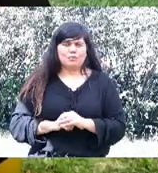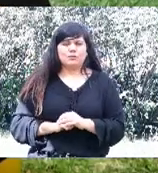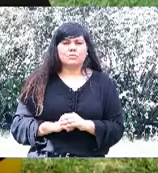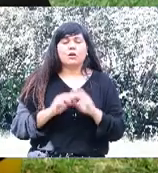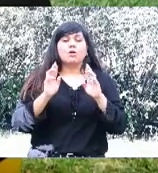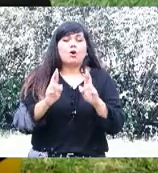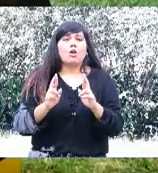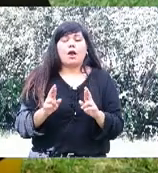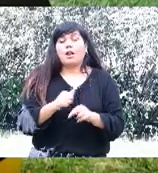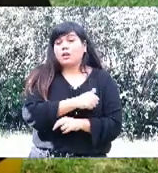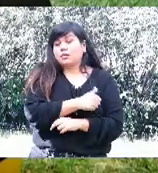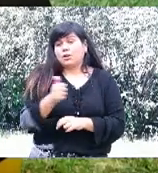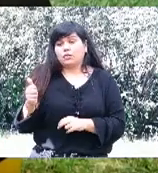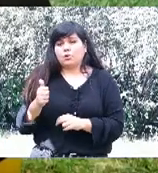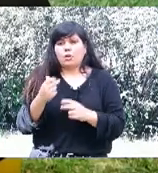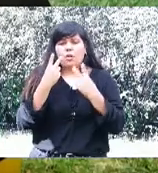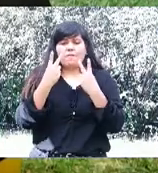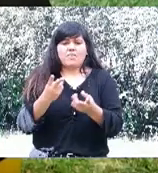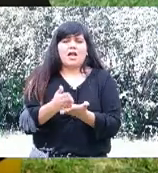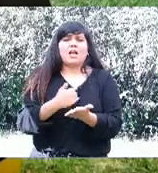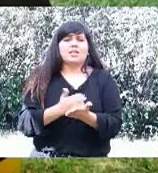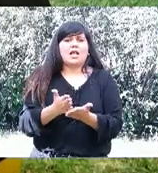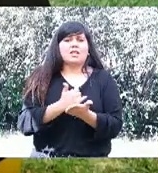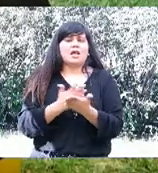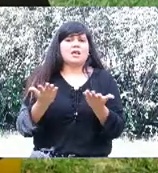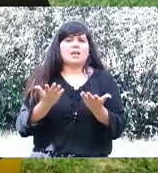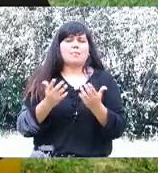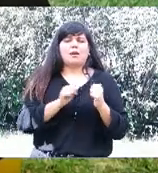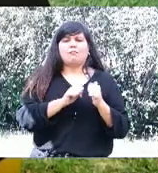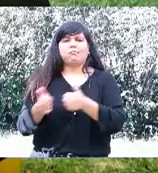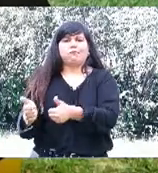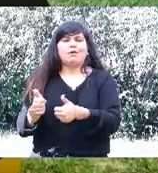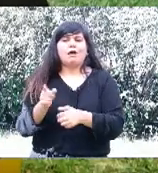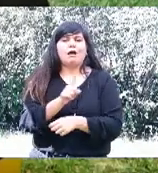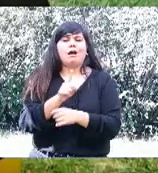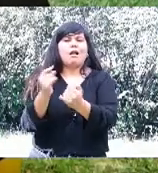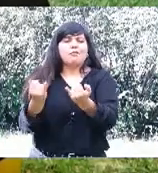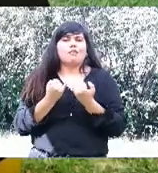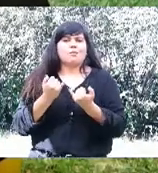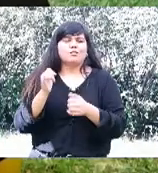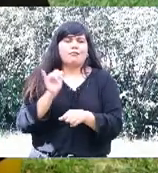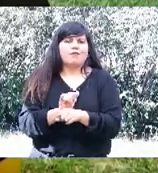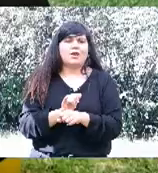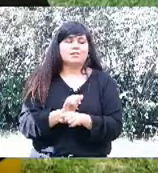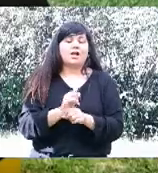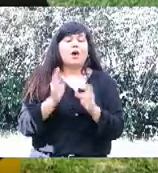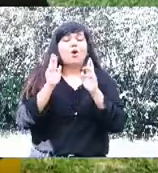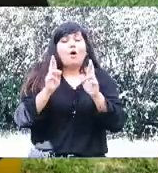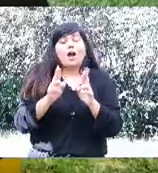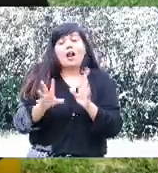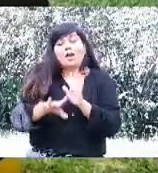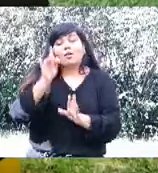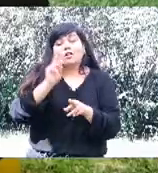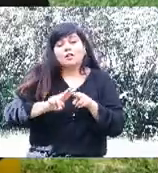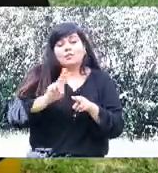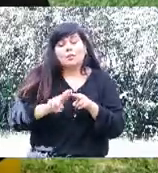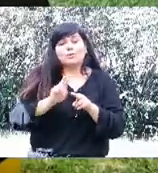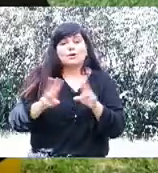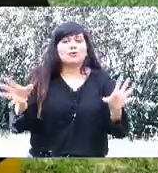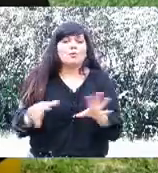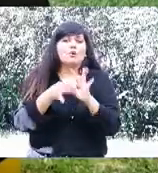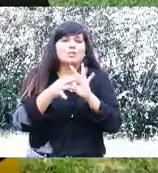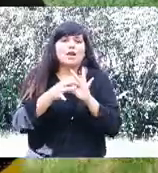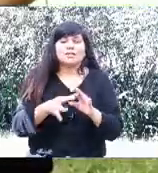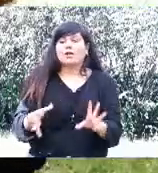podamos entre varios ver en mejor estrategias para combatir la desinformación esperemos que encuentres soluciones Muchas gracias No gracias a